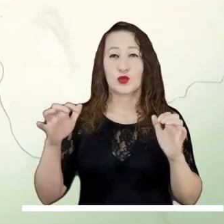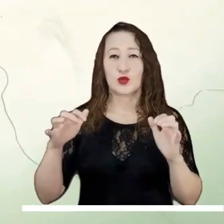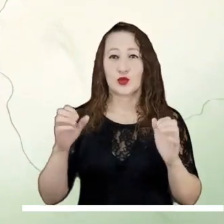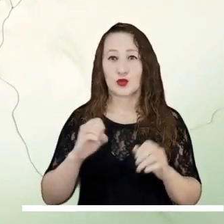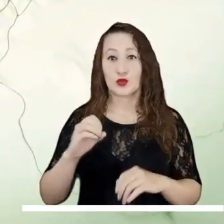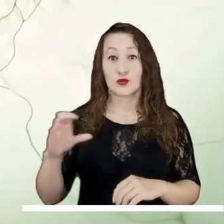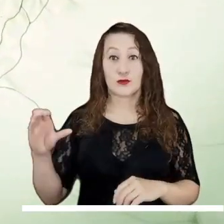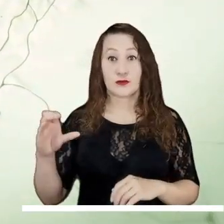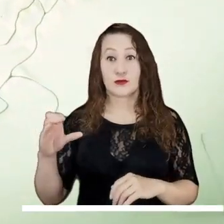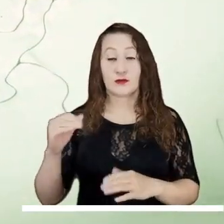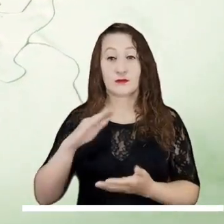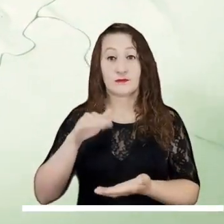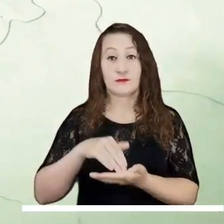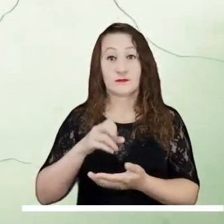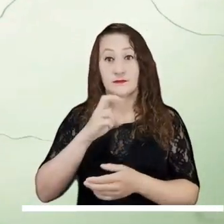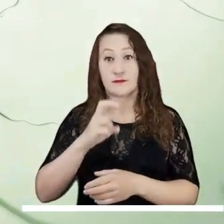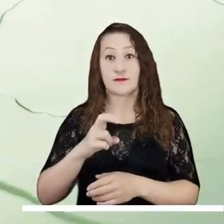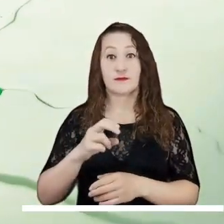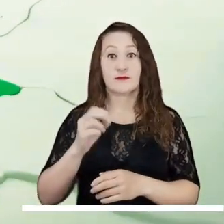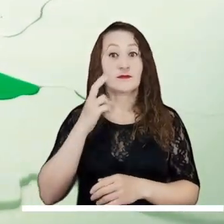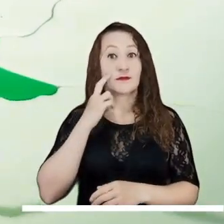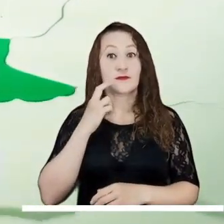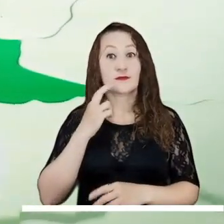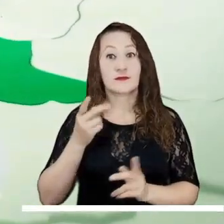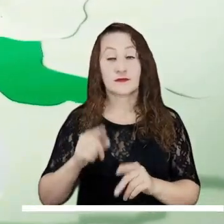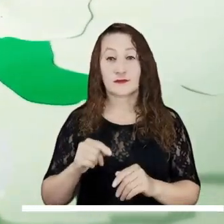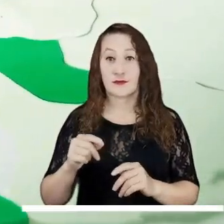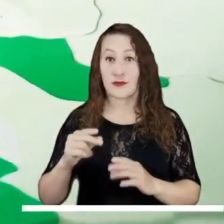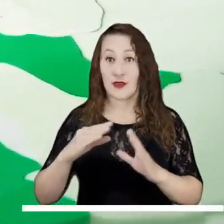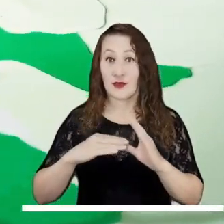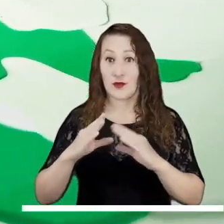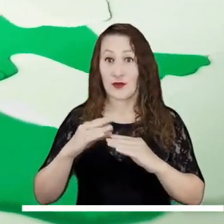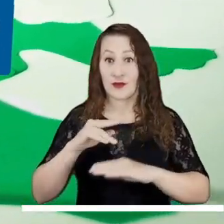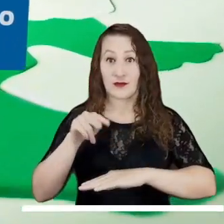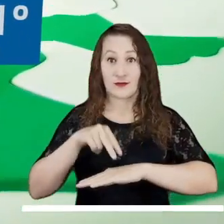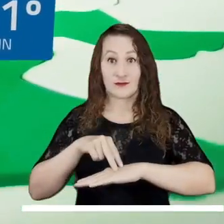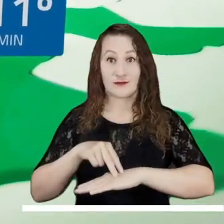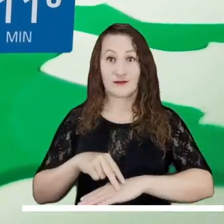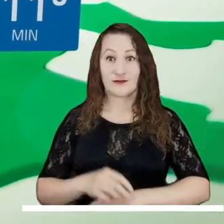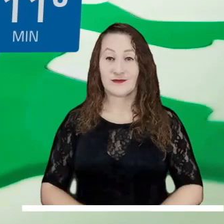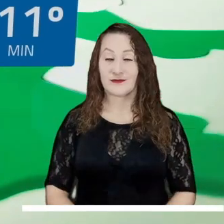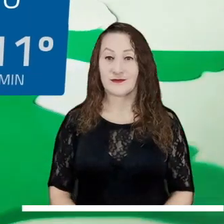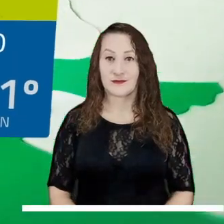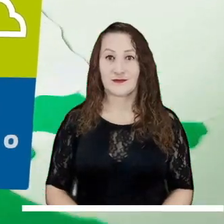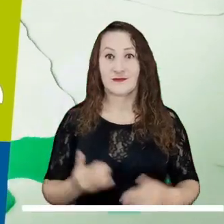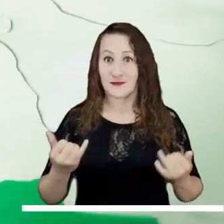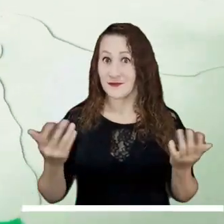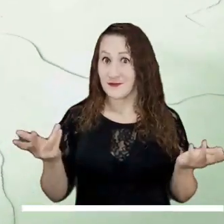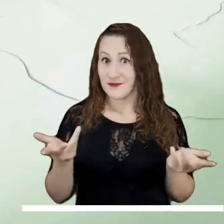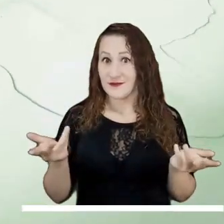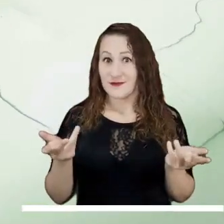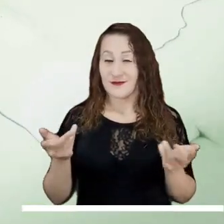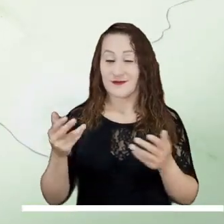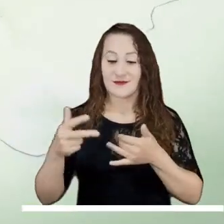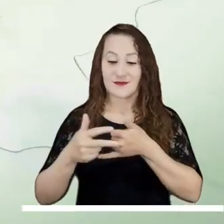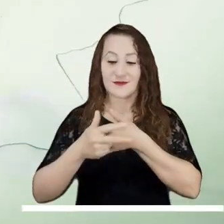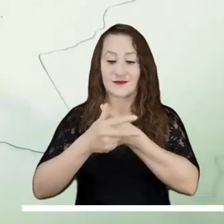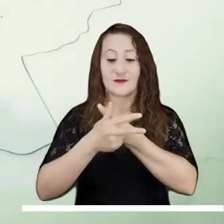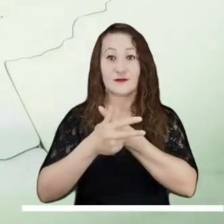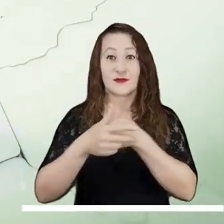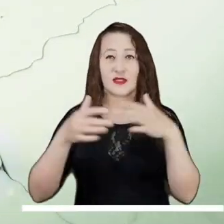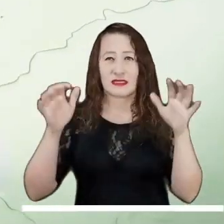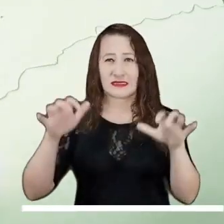el Pacífico colombiano, donde las lluvias se esperan en el occidente, centro y norte de Chocó y sobre el litoral de Cauca y